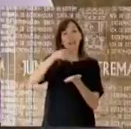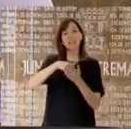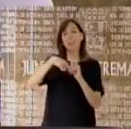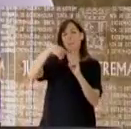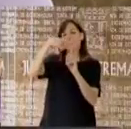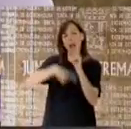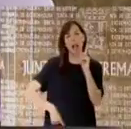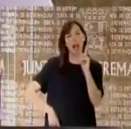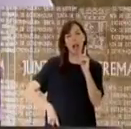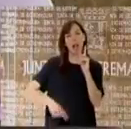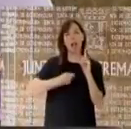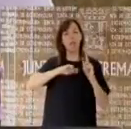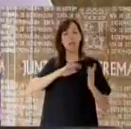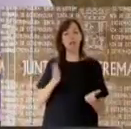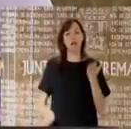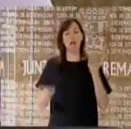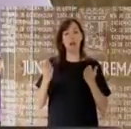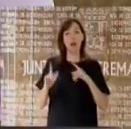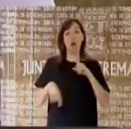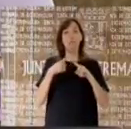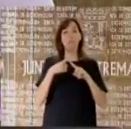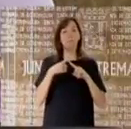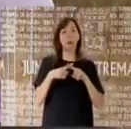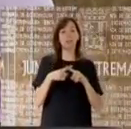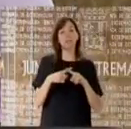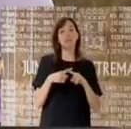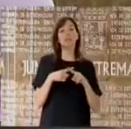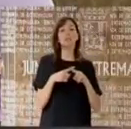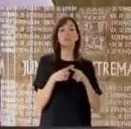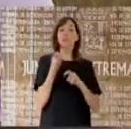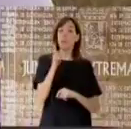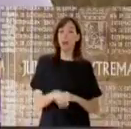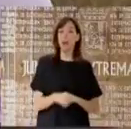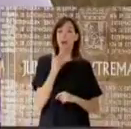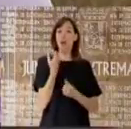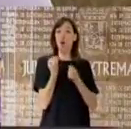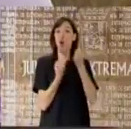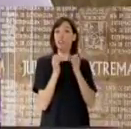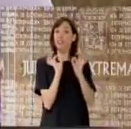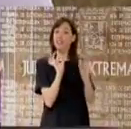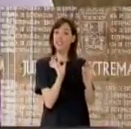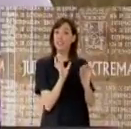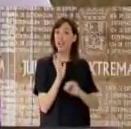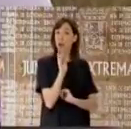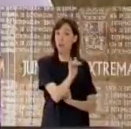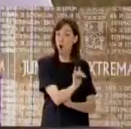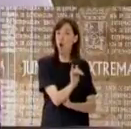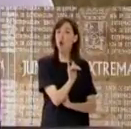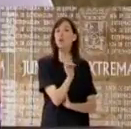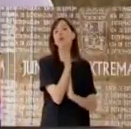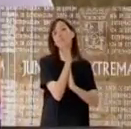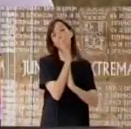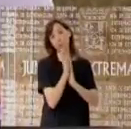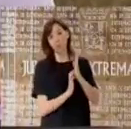país y hemos reducido un 50% las de los vehículos agrícolas. Entonces, hombre, yo creo